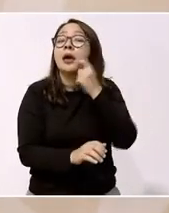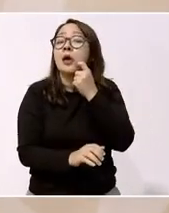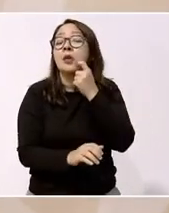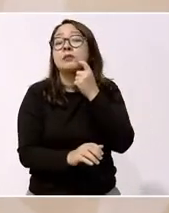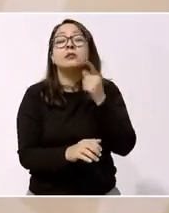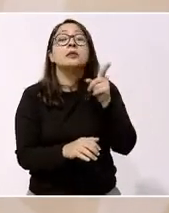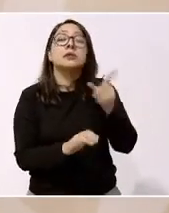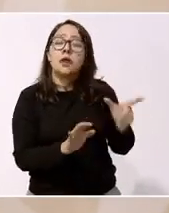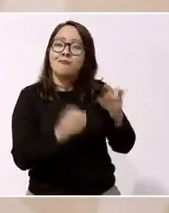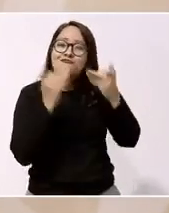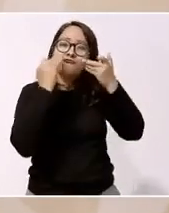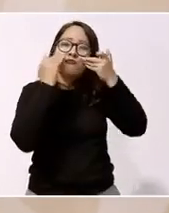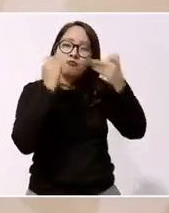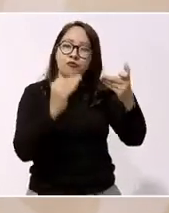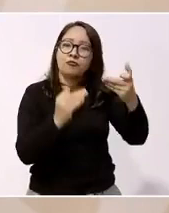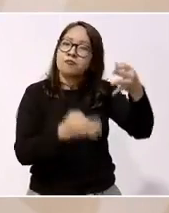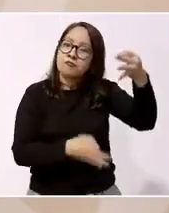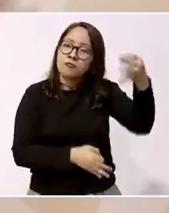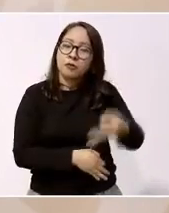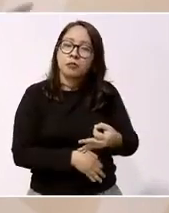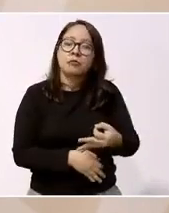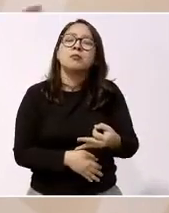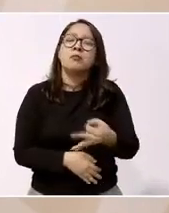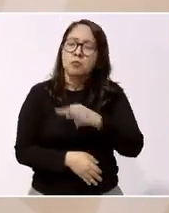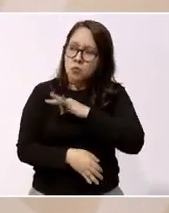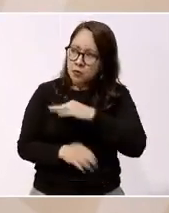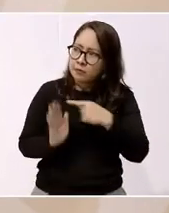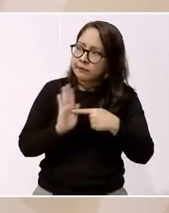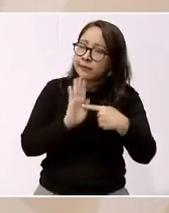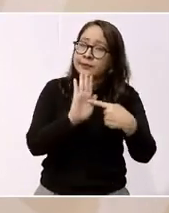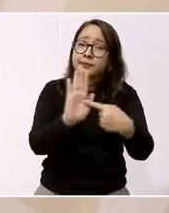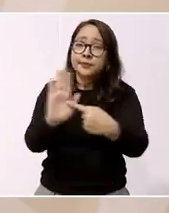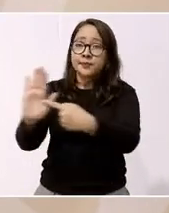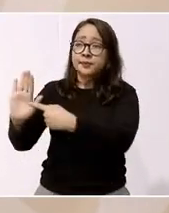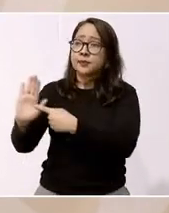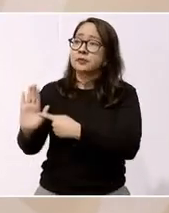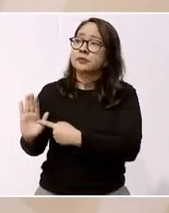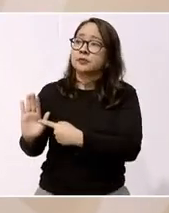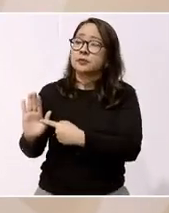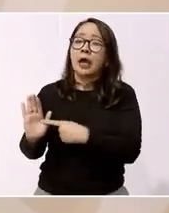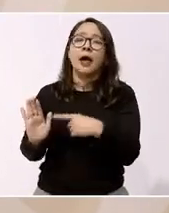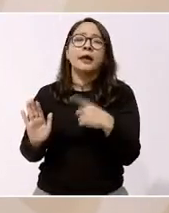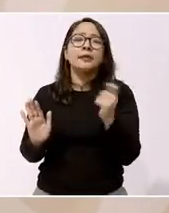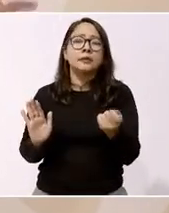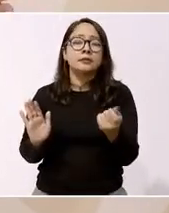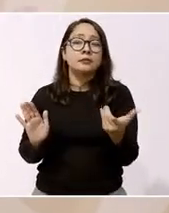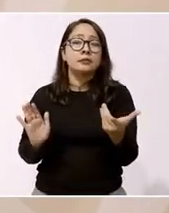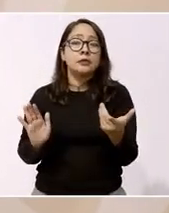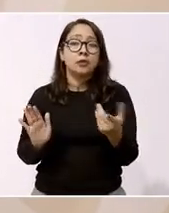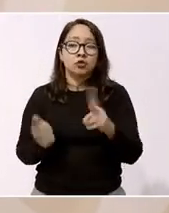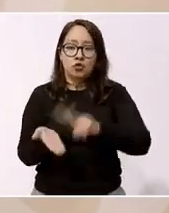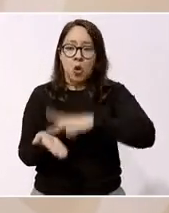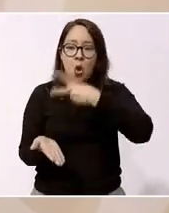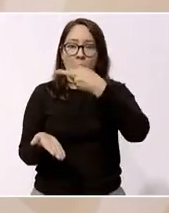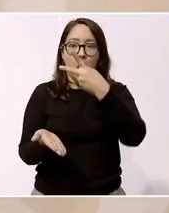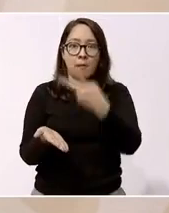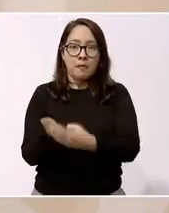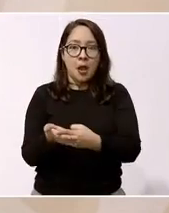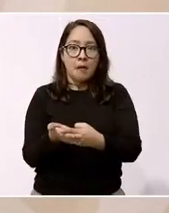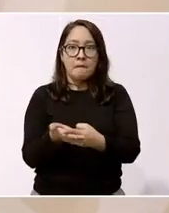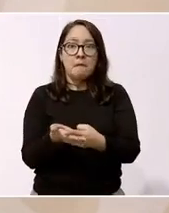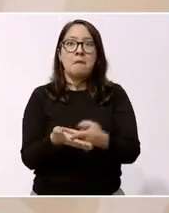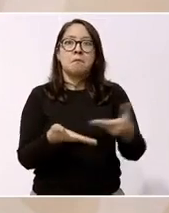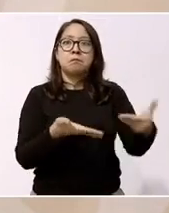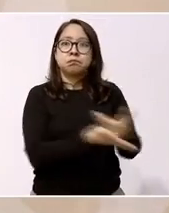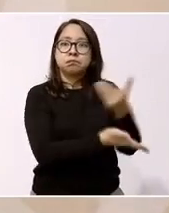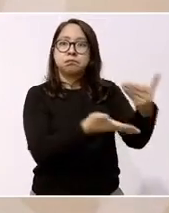tenemos probado, lo podemos demostrar, se aumentó al doble